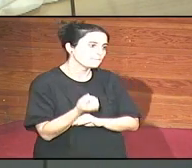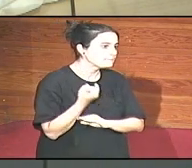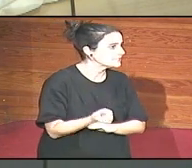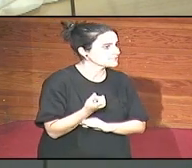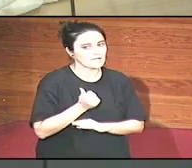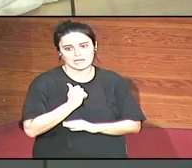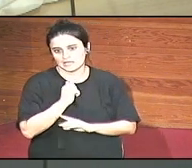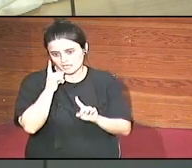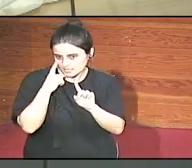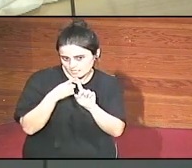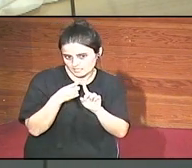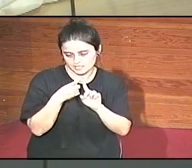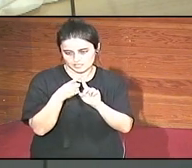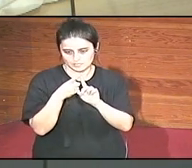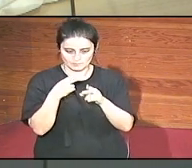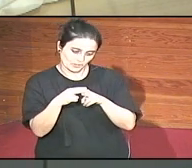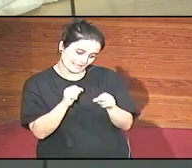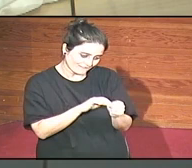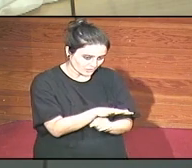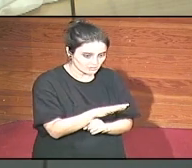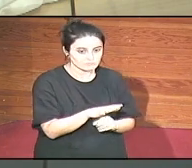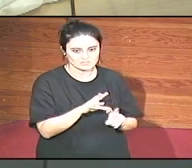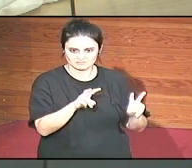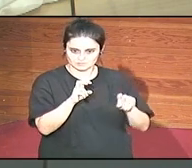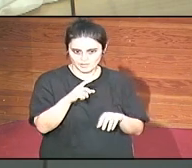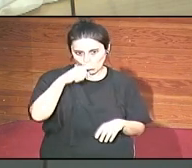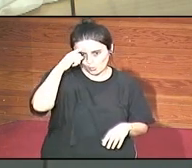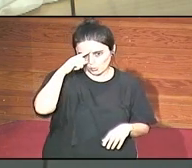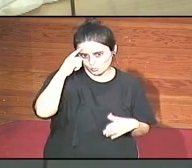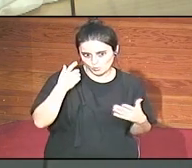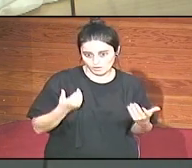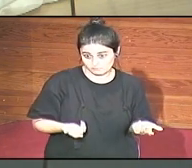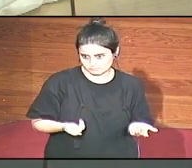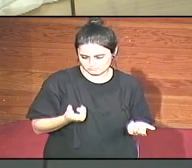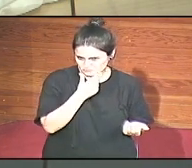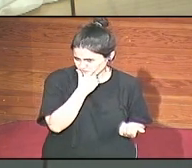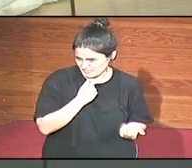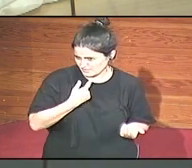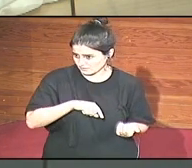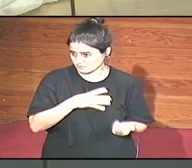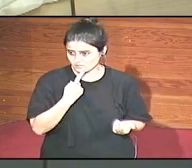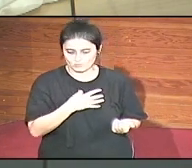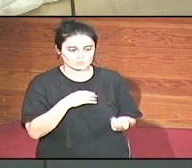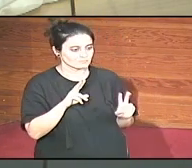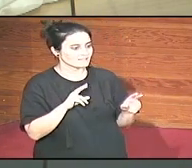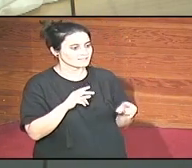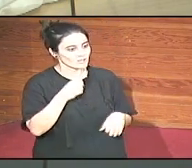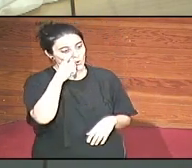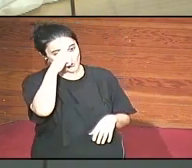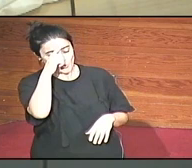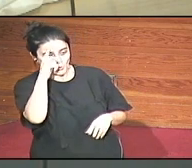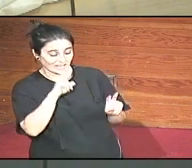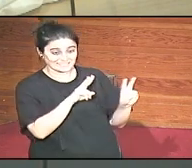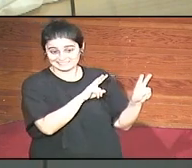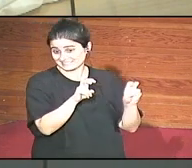para para influir políticamente pero la cultura sería facilísimo decir no no nosotros no solo nos metemos en cuestiones culturales que son